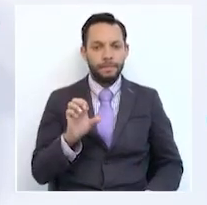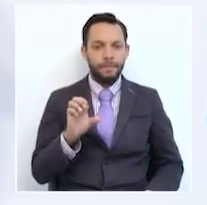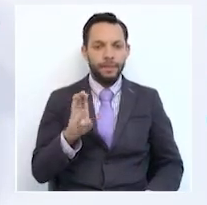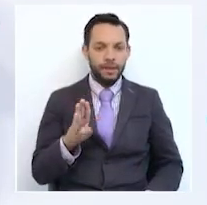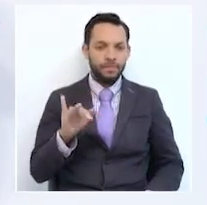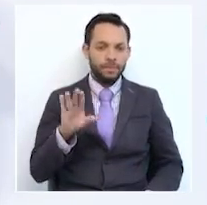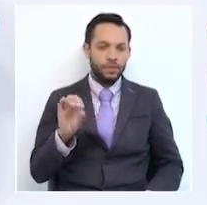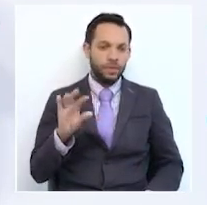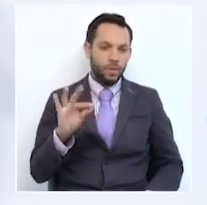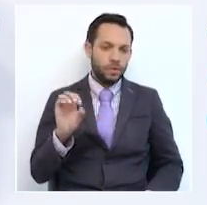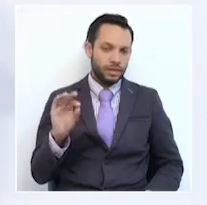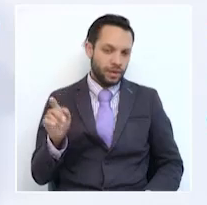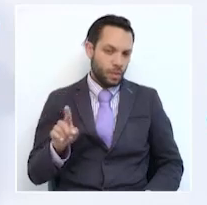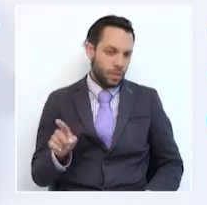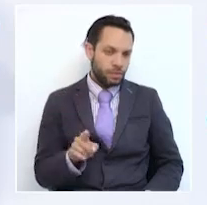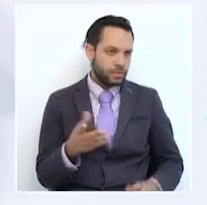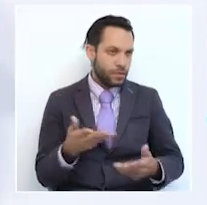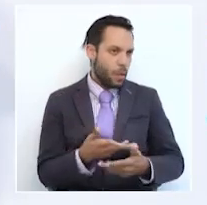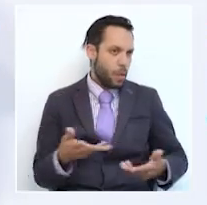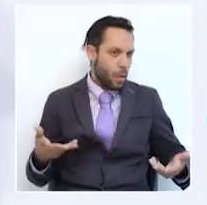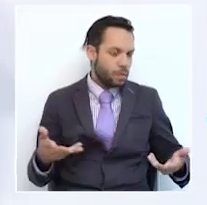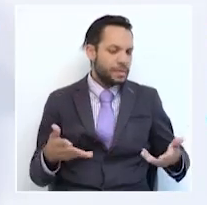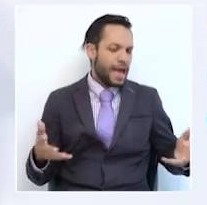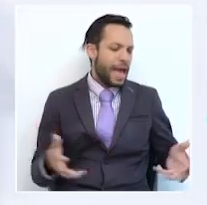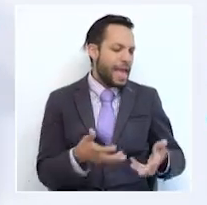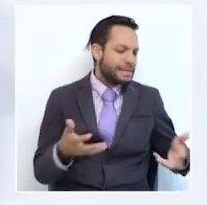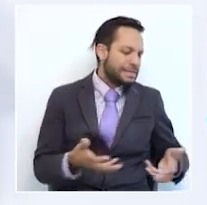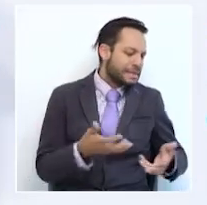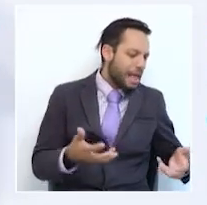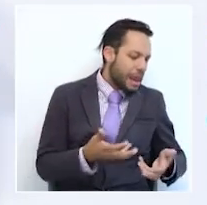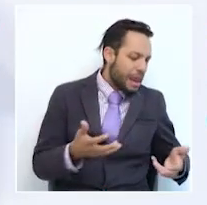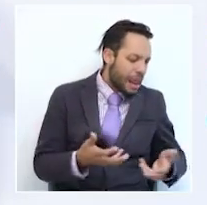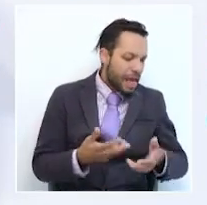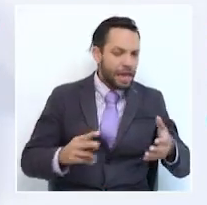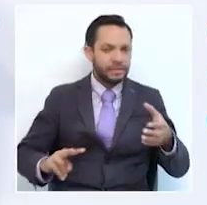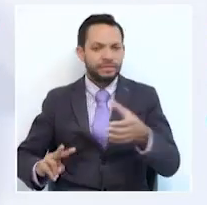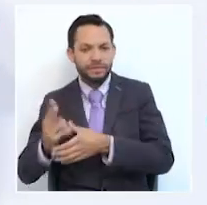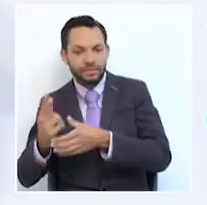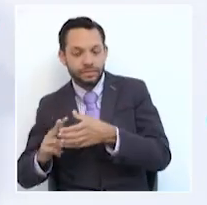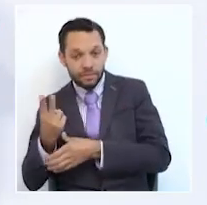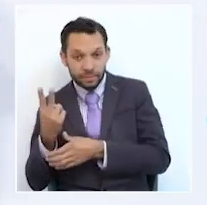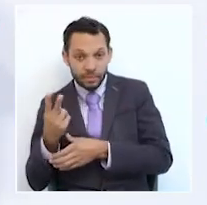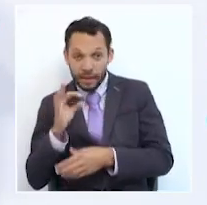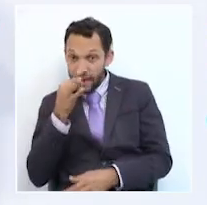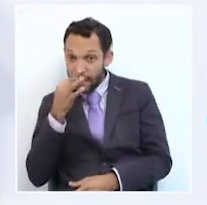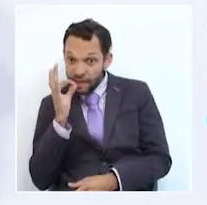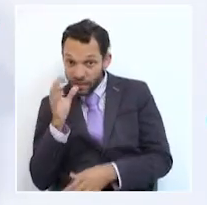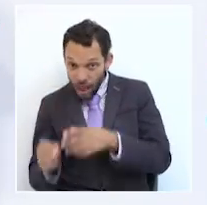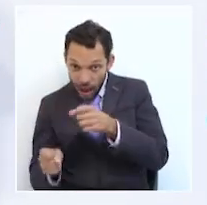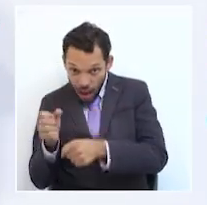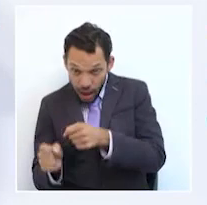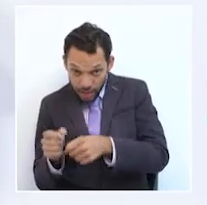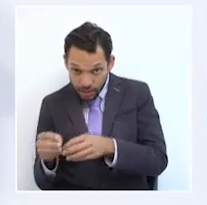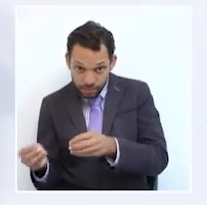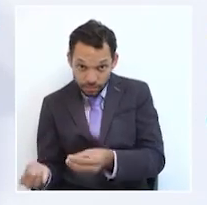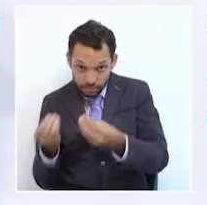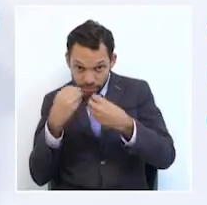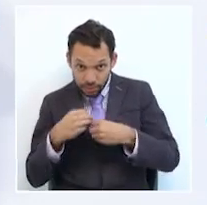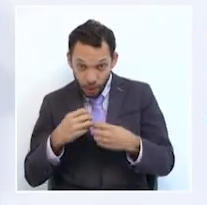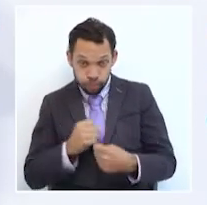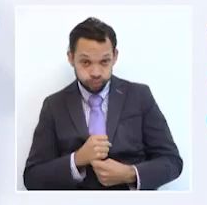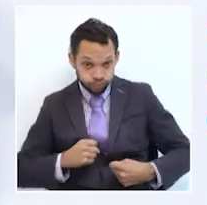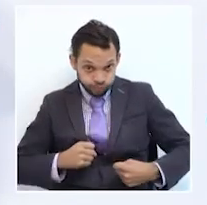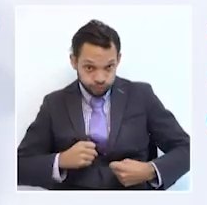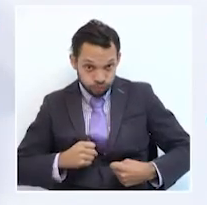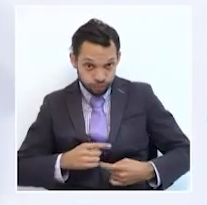prebiótico pues las ensaladas las verduras no crean con café con leche es un probiótico ni un embutido ni un enlatado